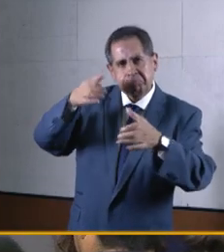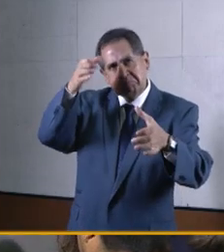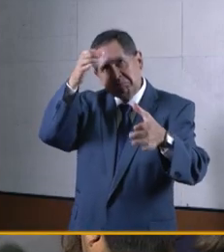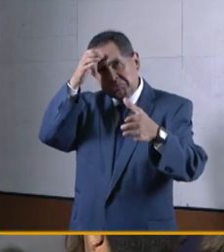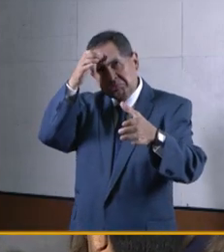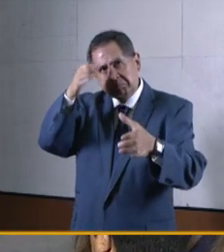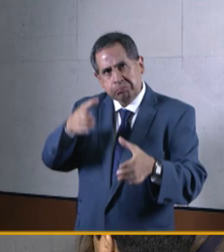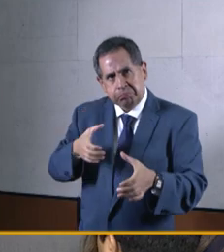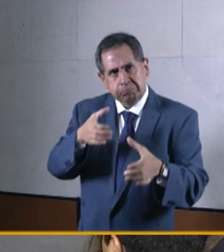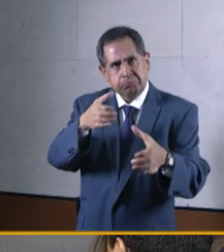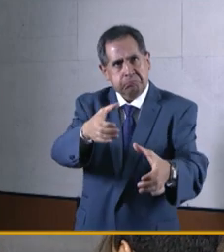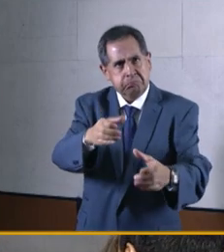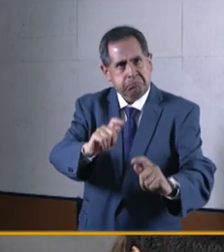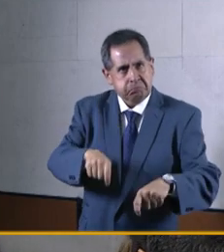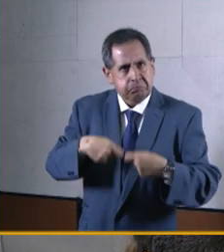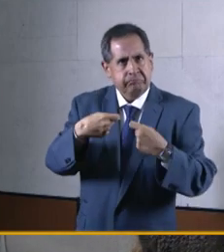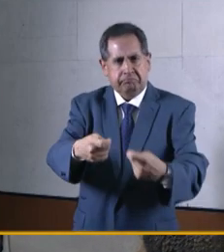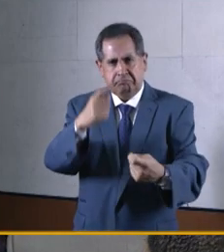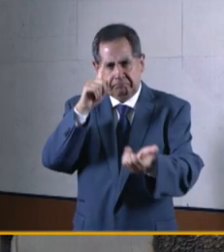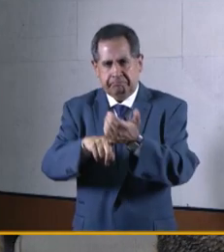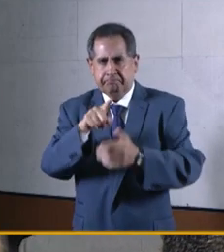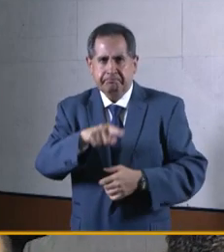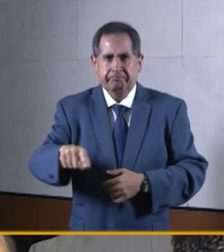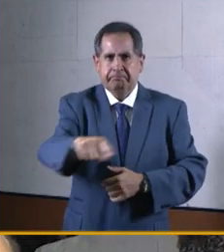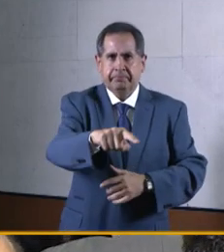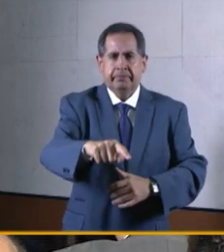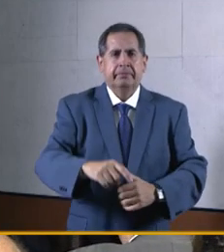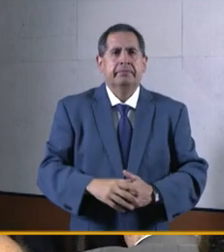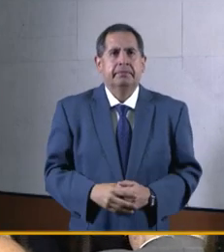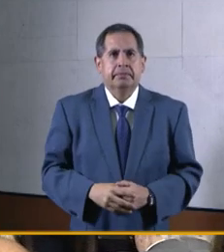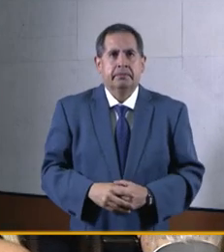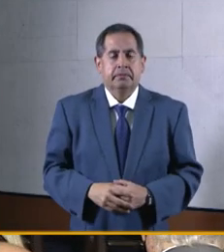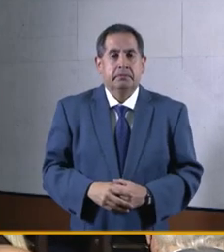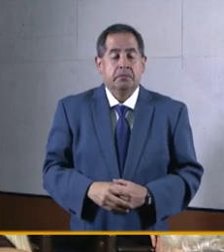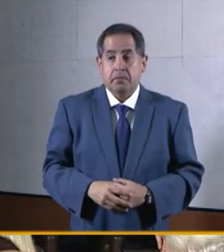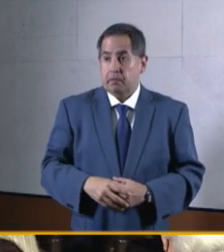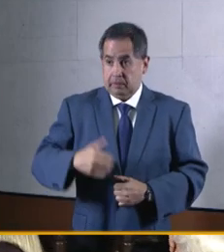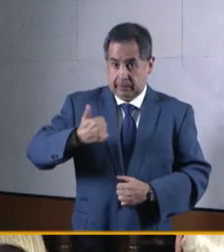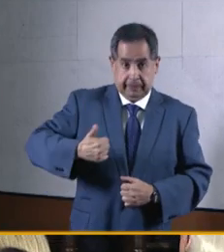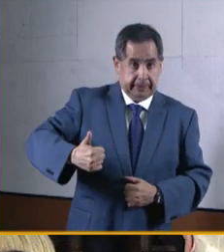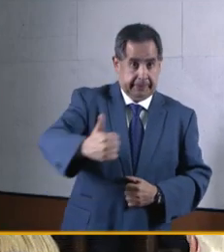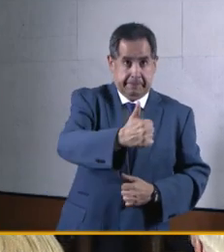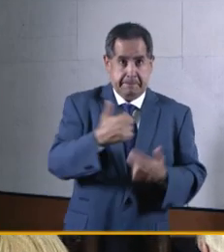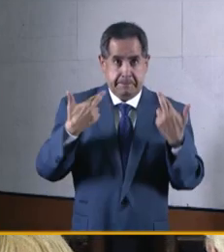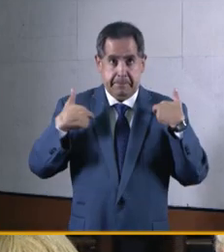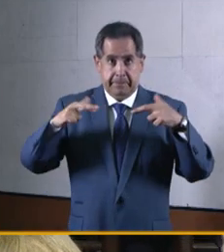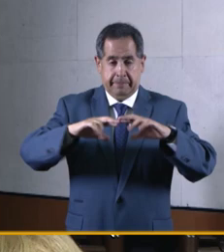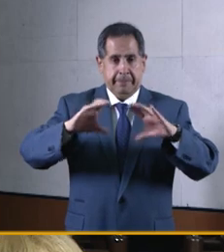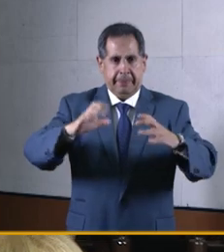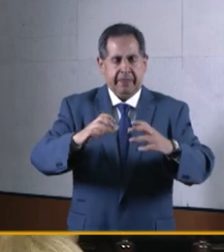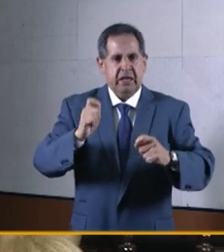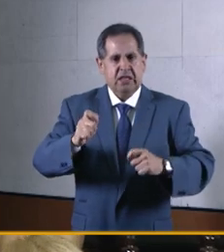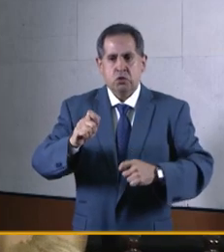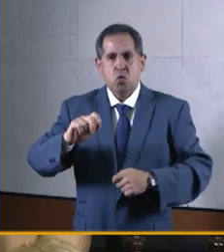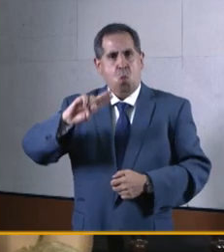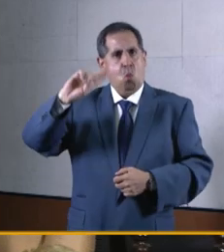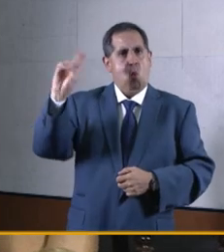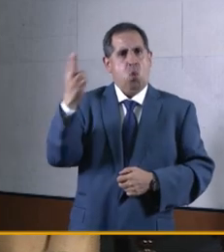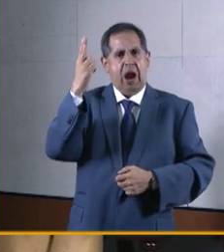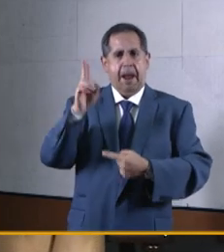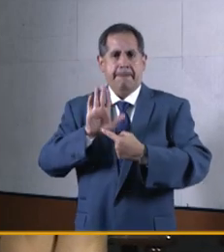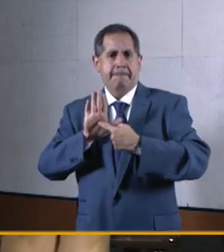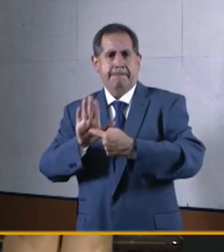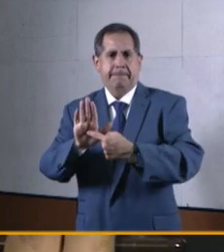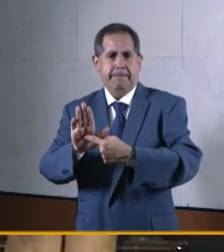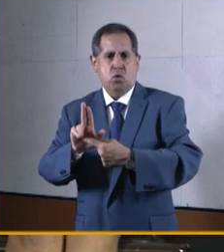esos ideales valores y principios cada maestro responde por la universidad y